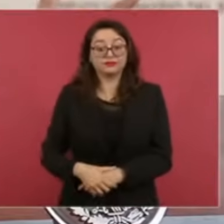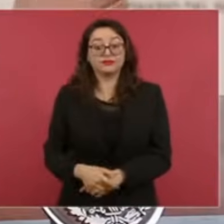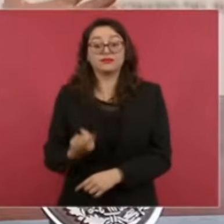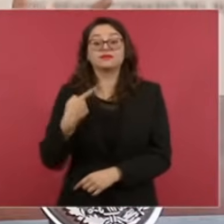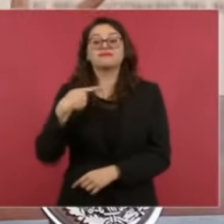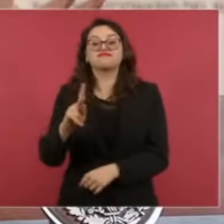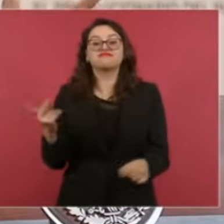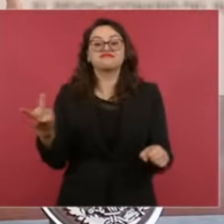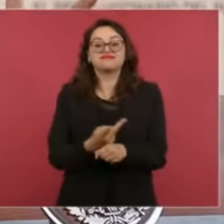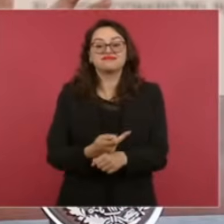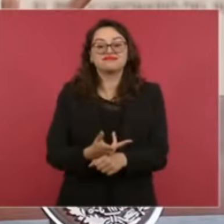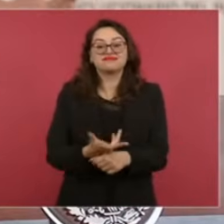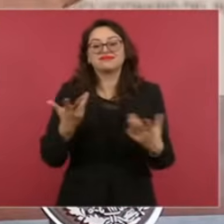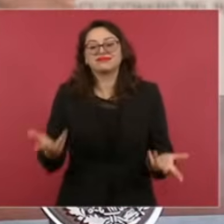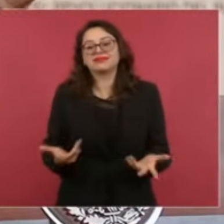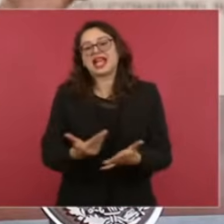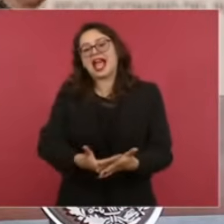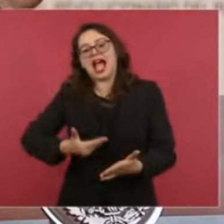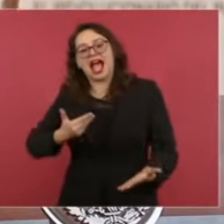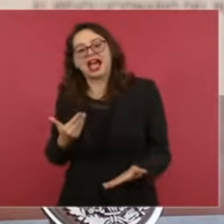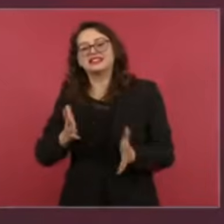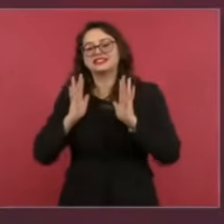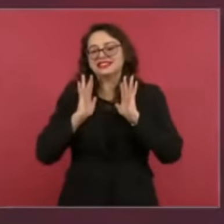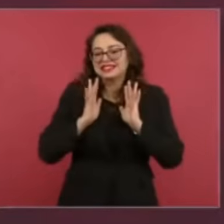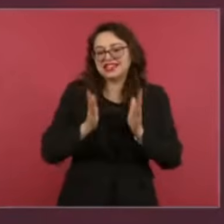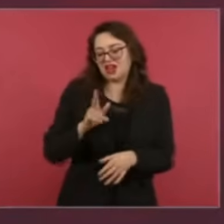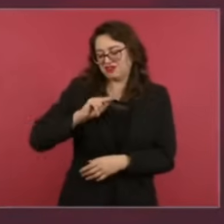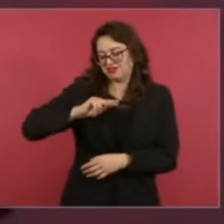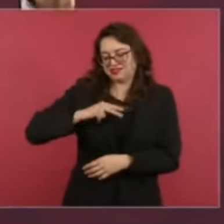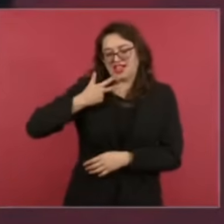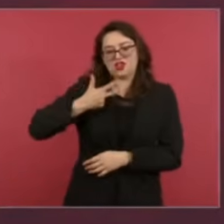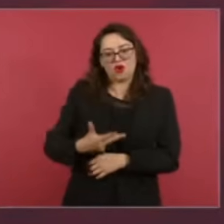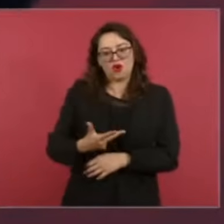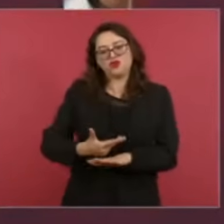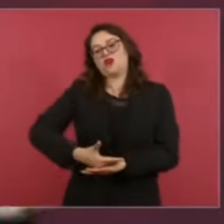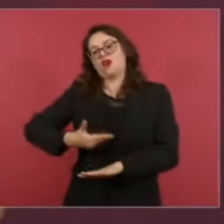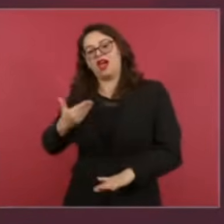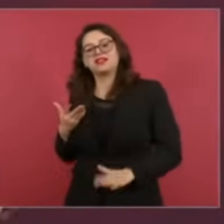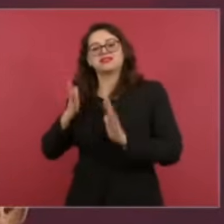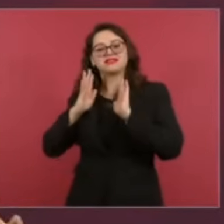ya formaba parte del salinismo como política.